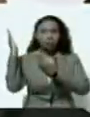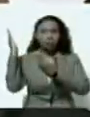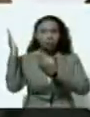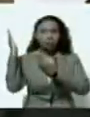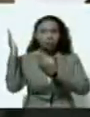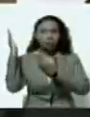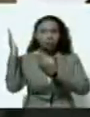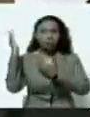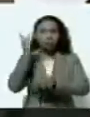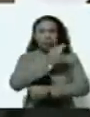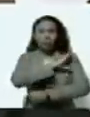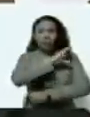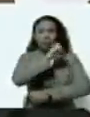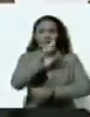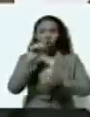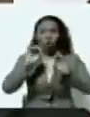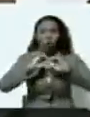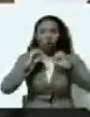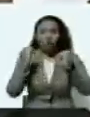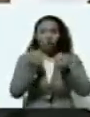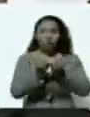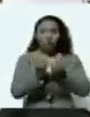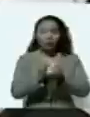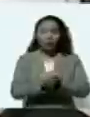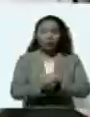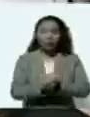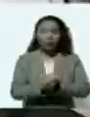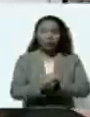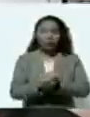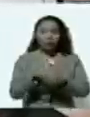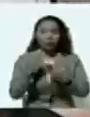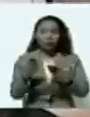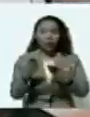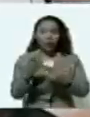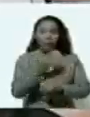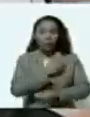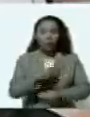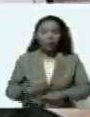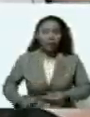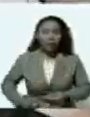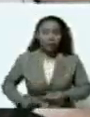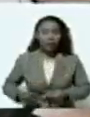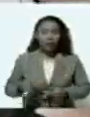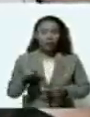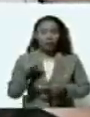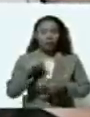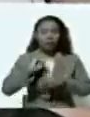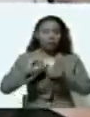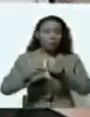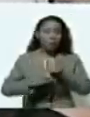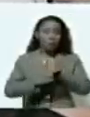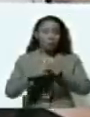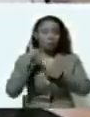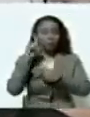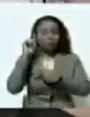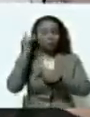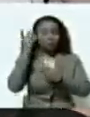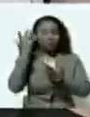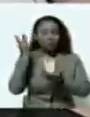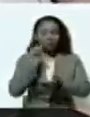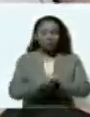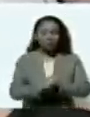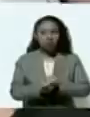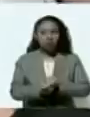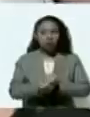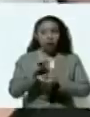Es el director de despacho de la presidencia de Narconarnia. Es